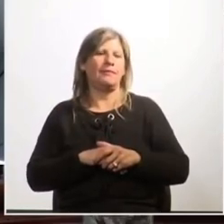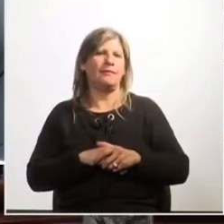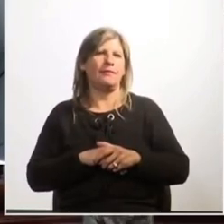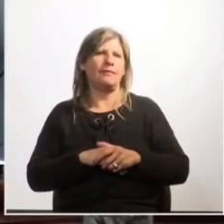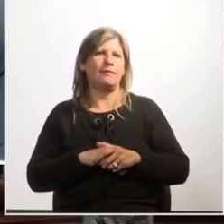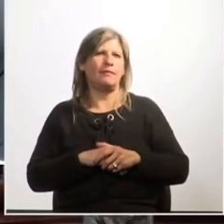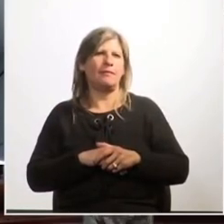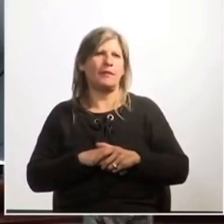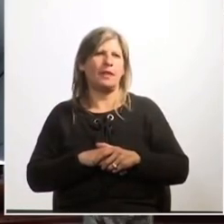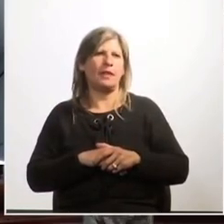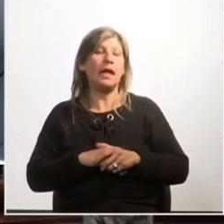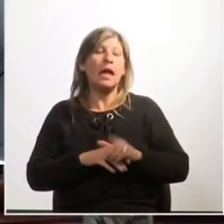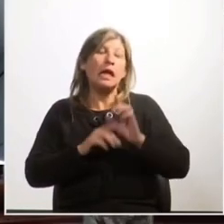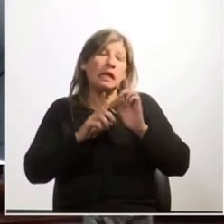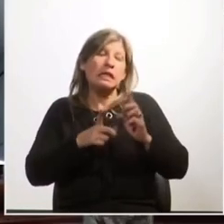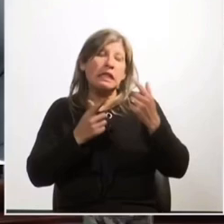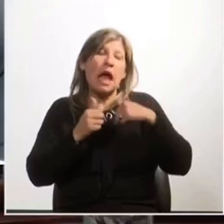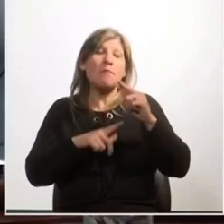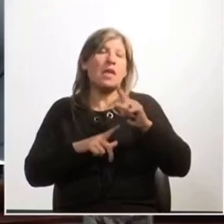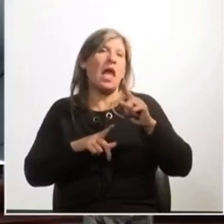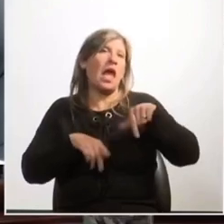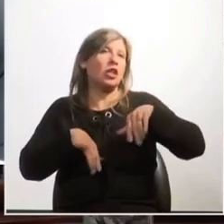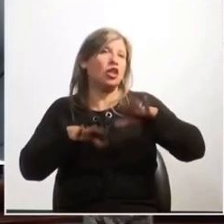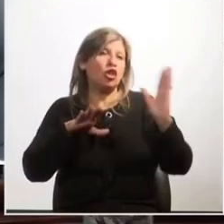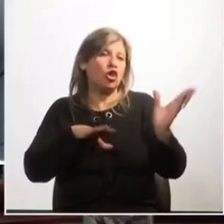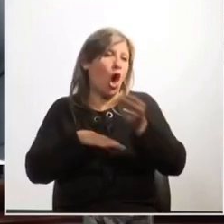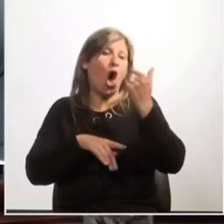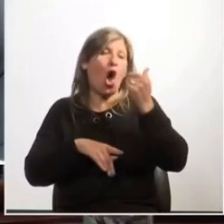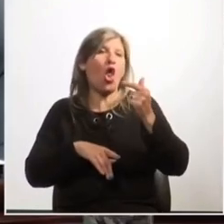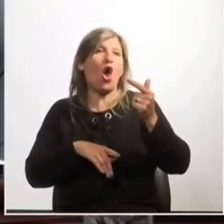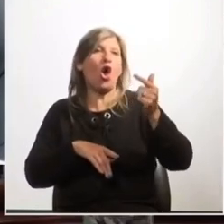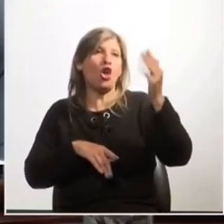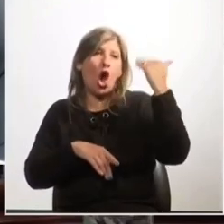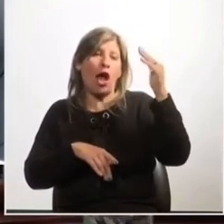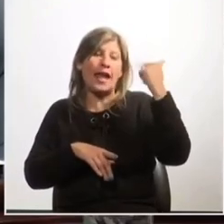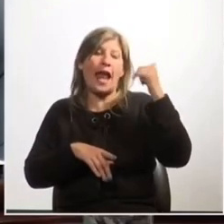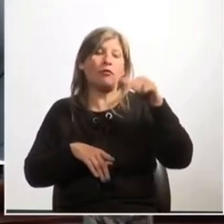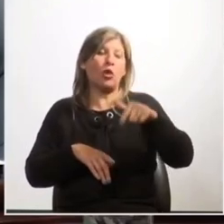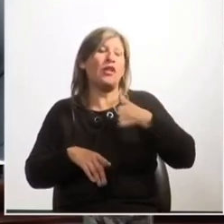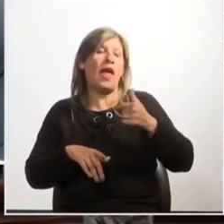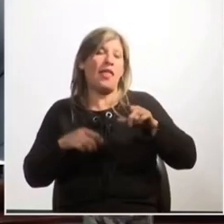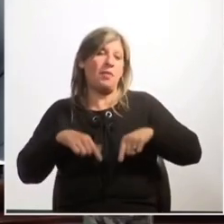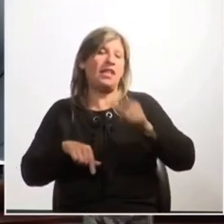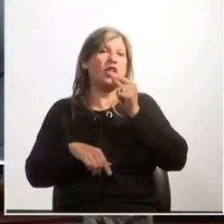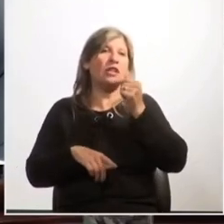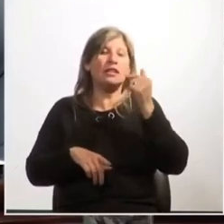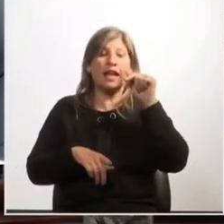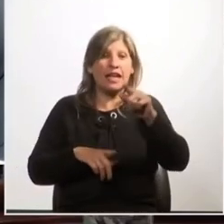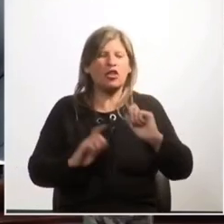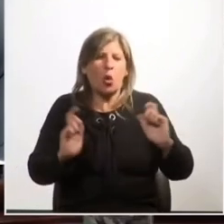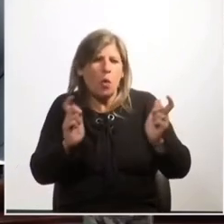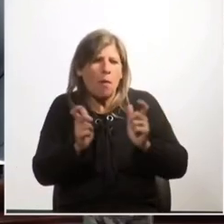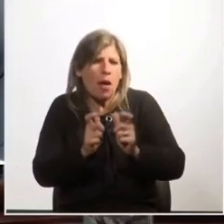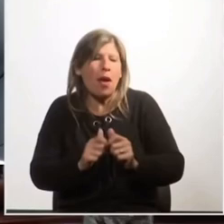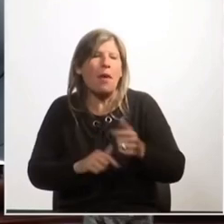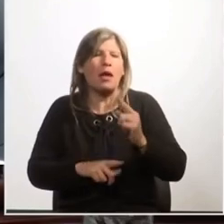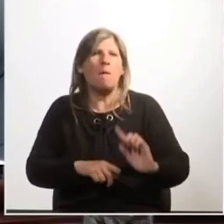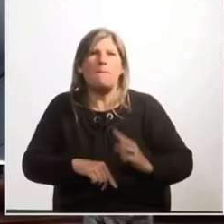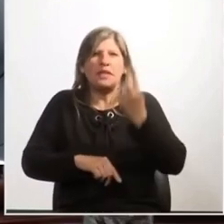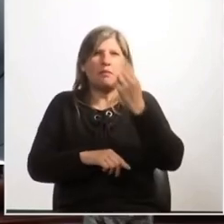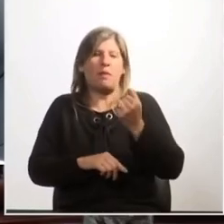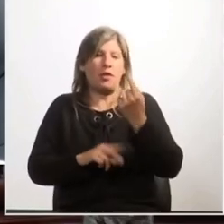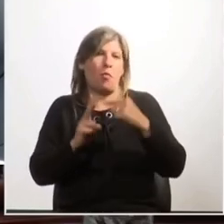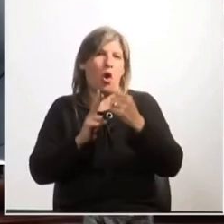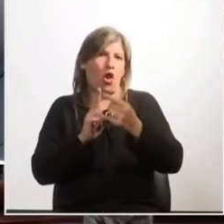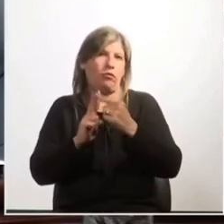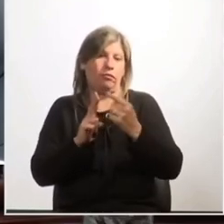No faltó jerarca del Ministerio del Interior que no argumentase que esa caída se explicaba primordialmente por 2 factores.